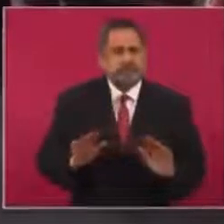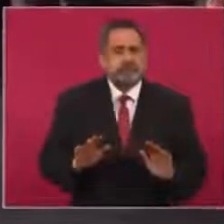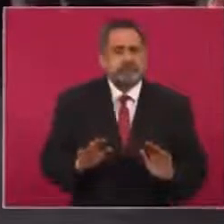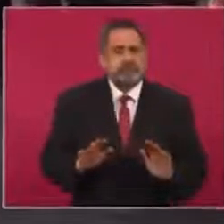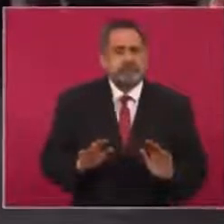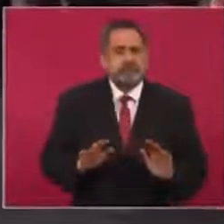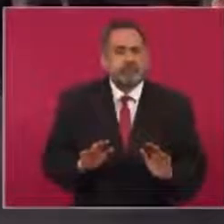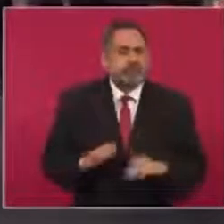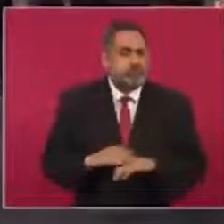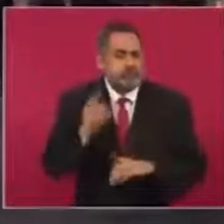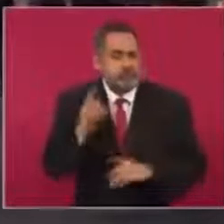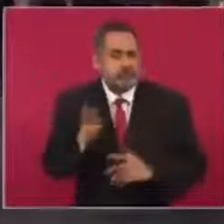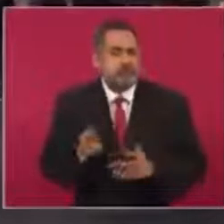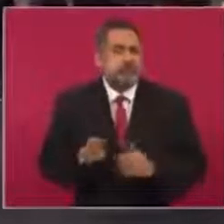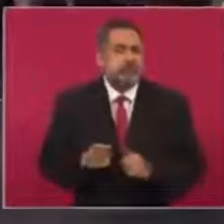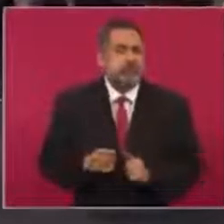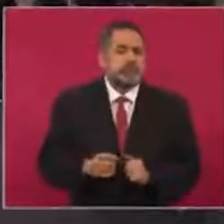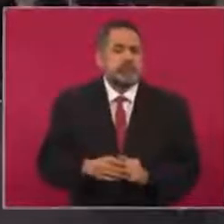porque